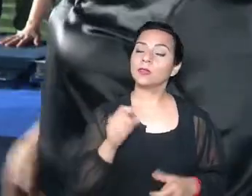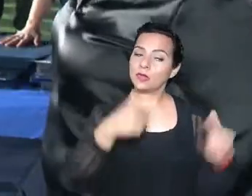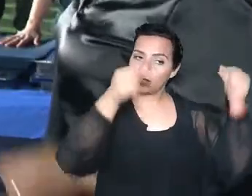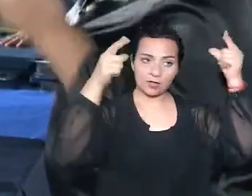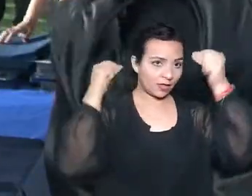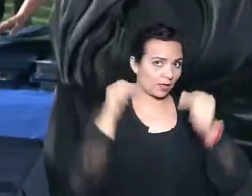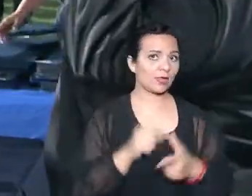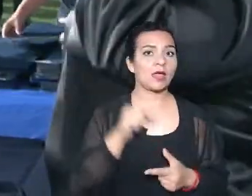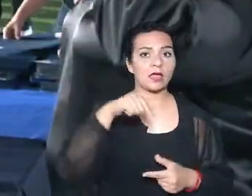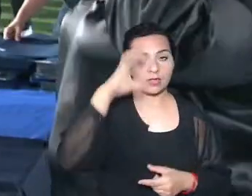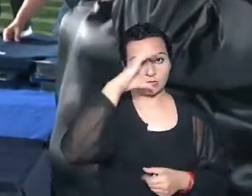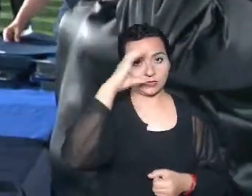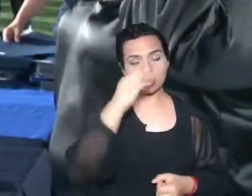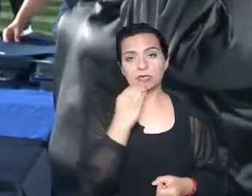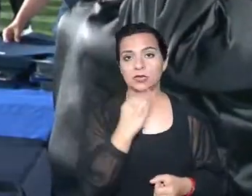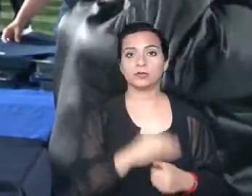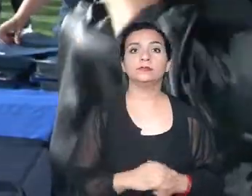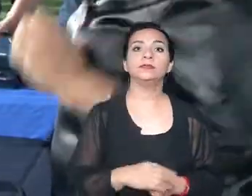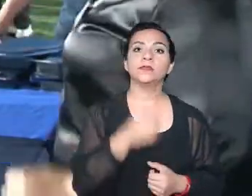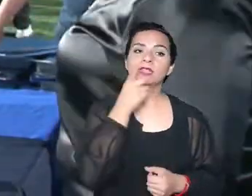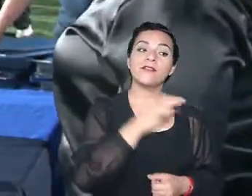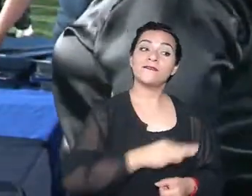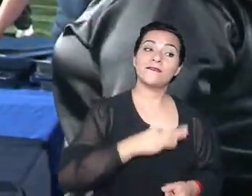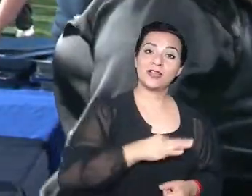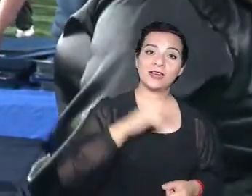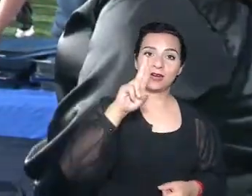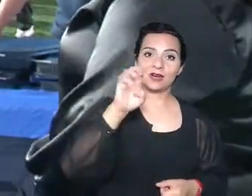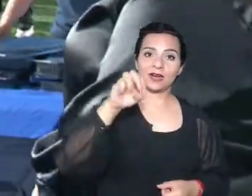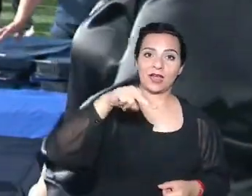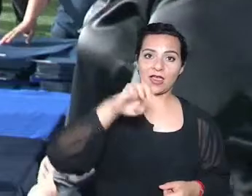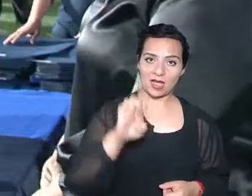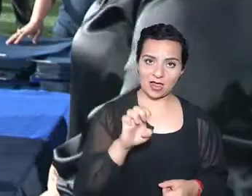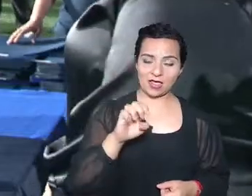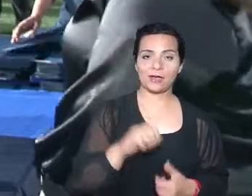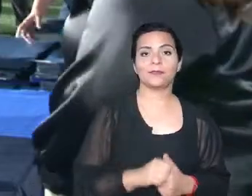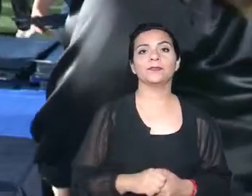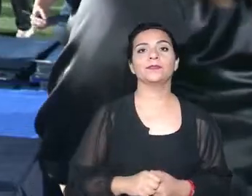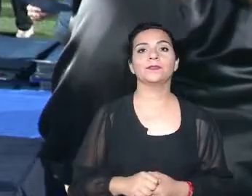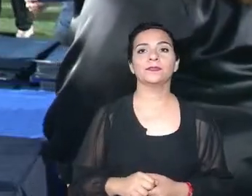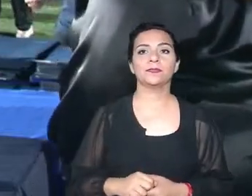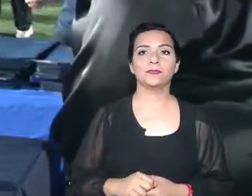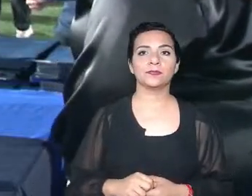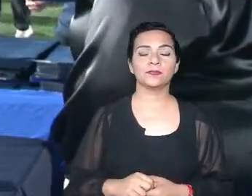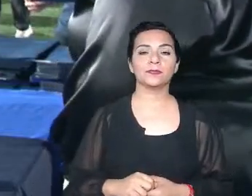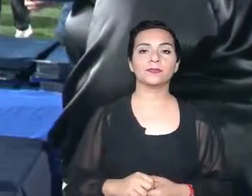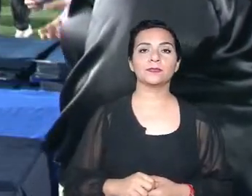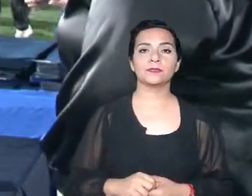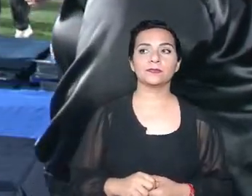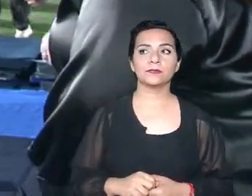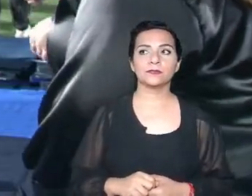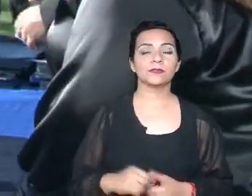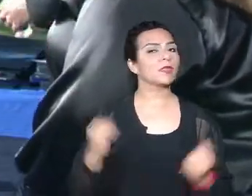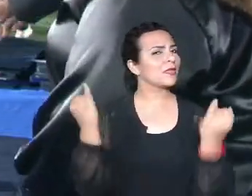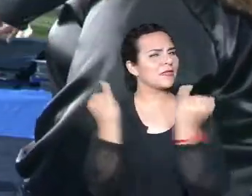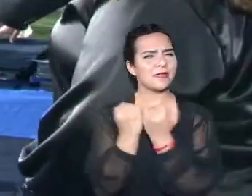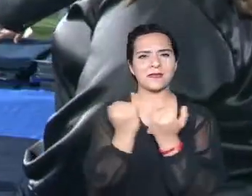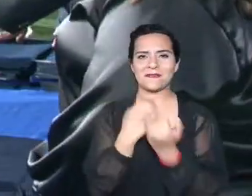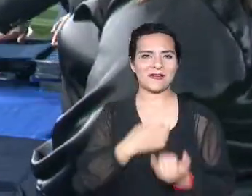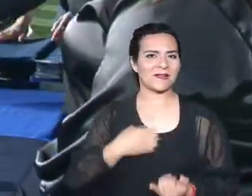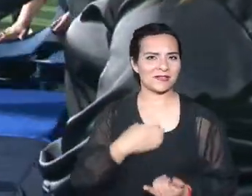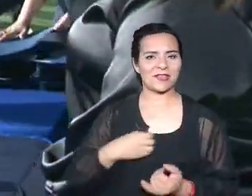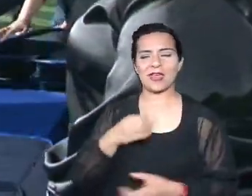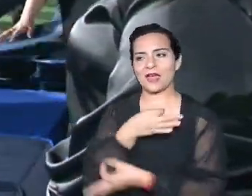Egresada de la licenciatura en Ciencias Nutricionales, felicitamos a René Giselle Escárcega López. con igual